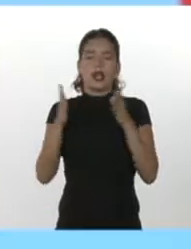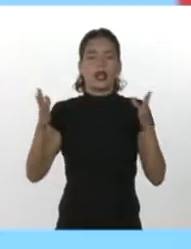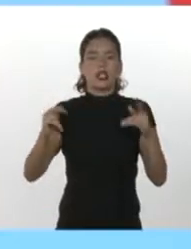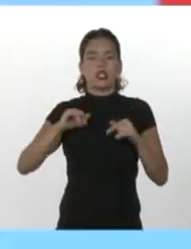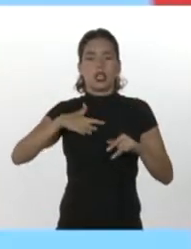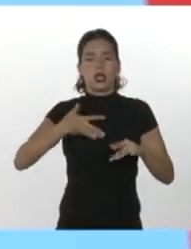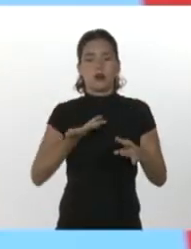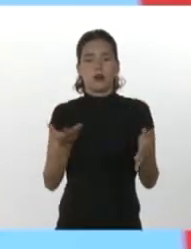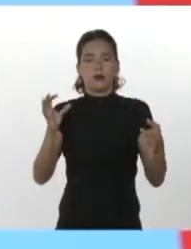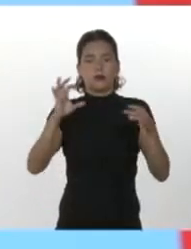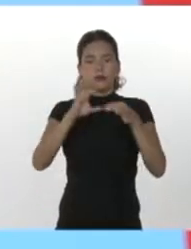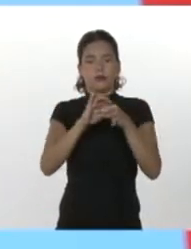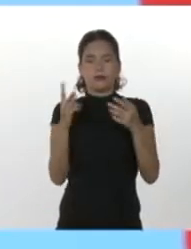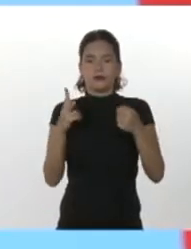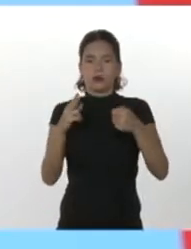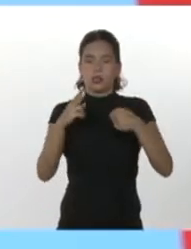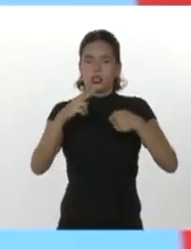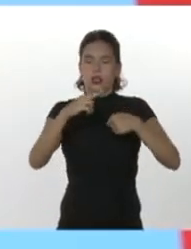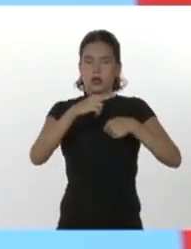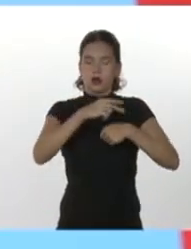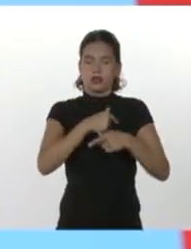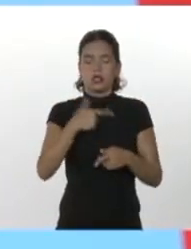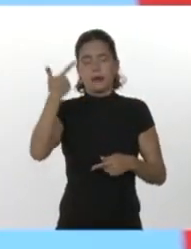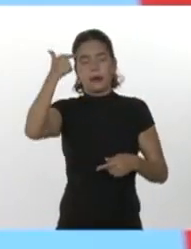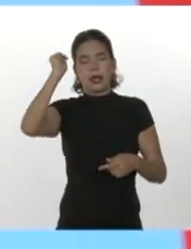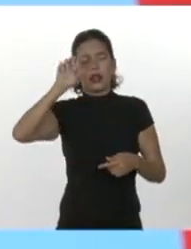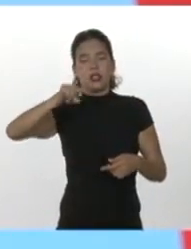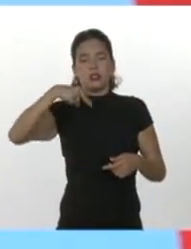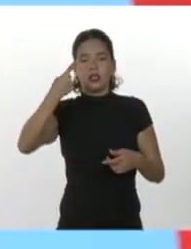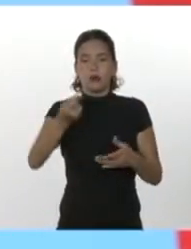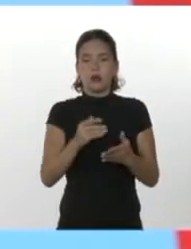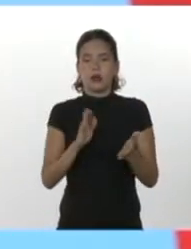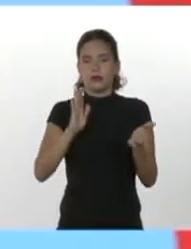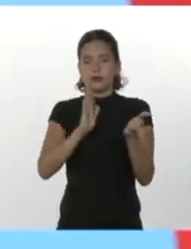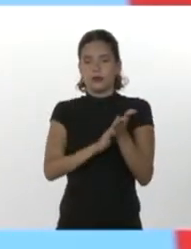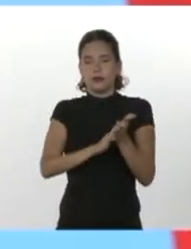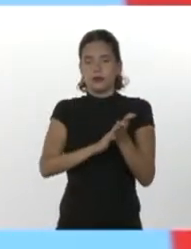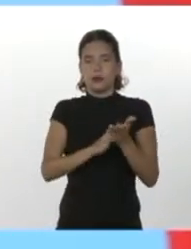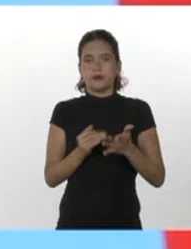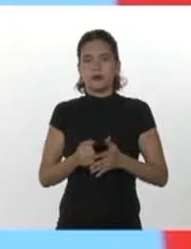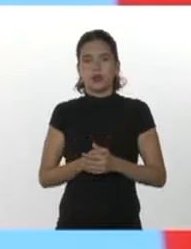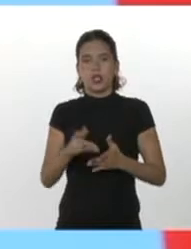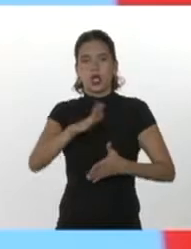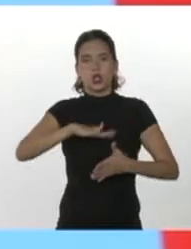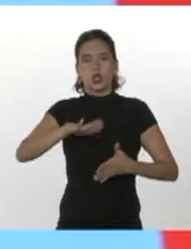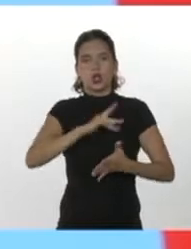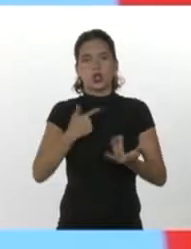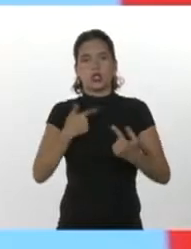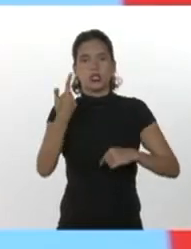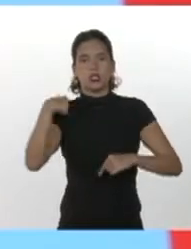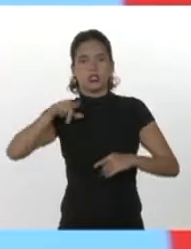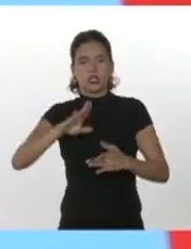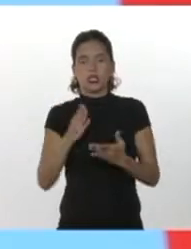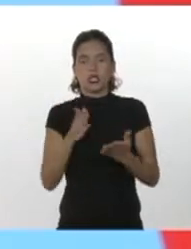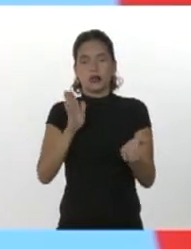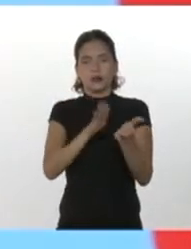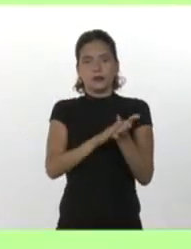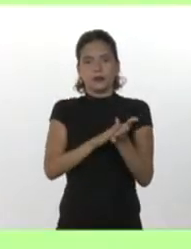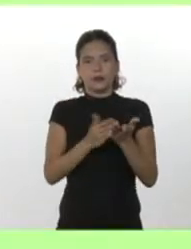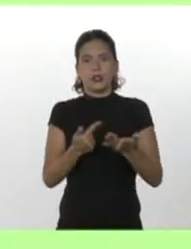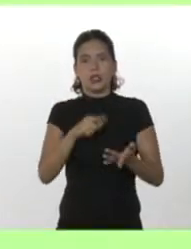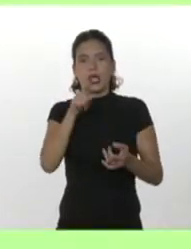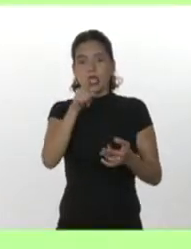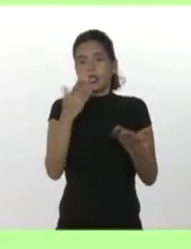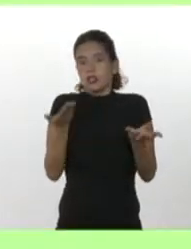podamos asociar y recortar para luego colocarlas y pegarlas donde se deben colocar.